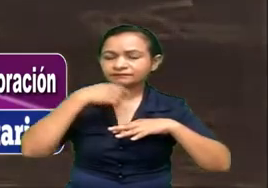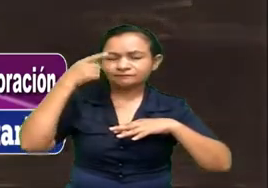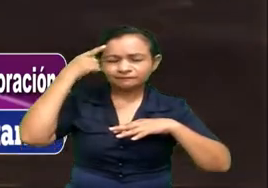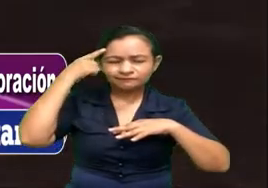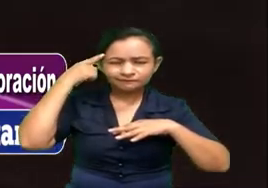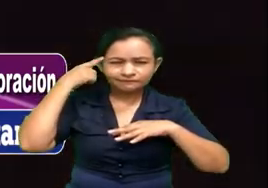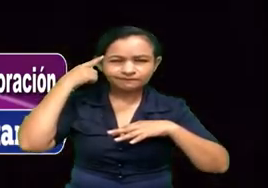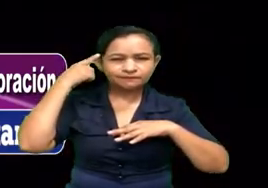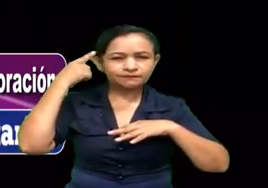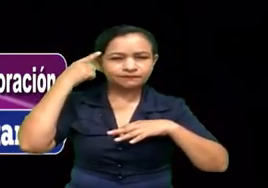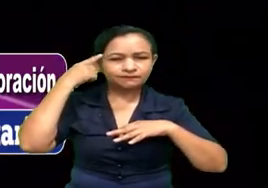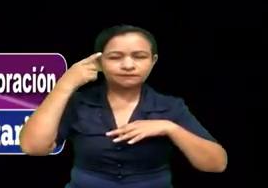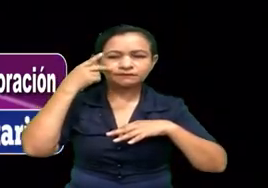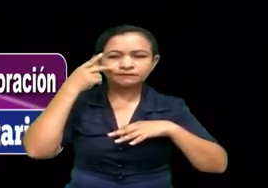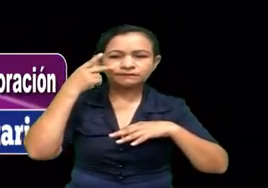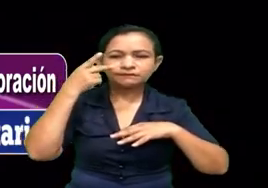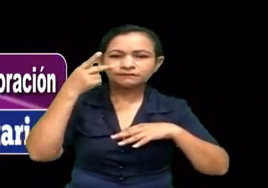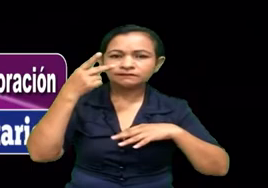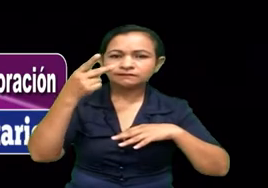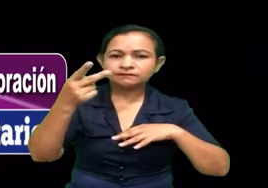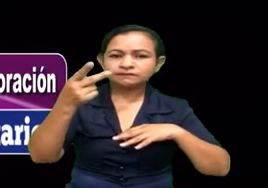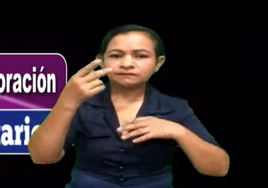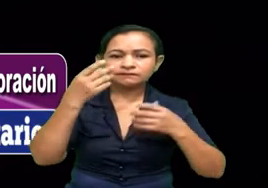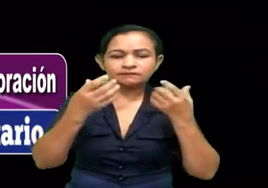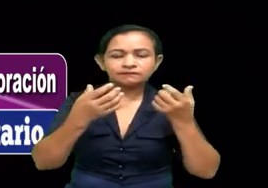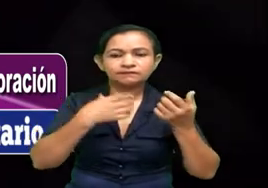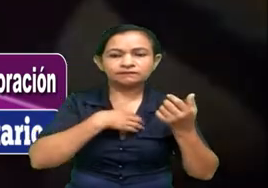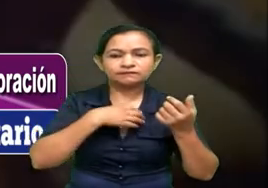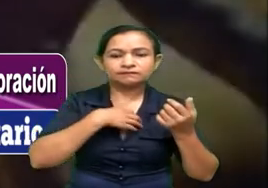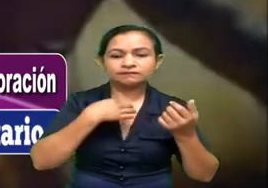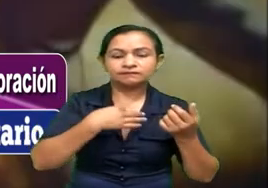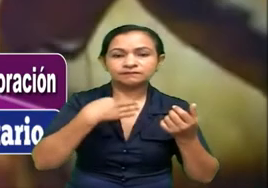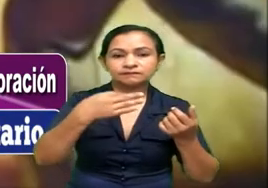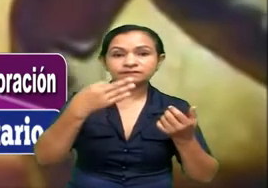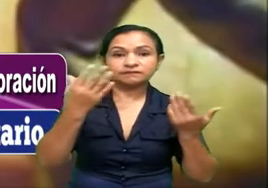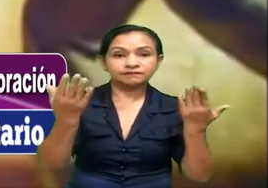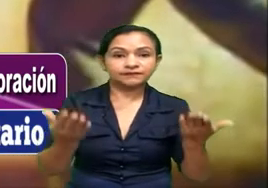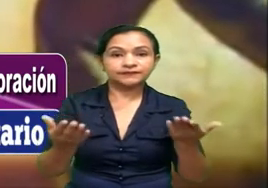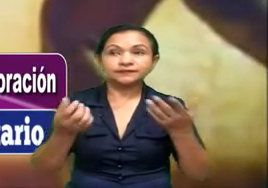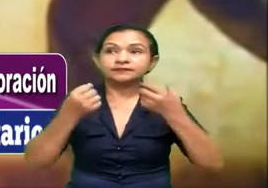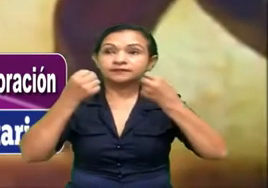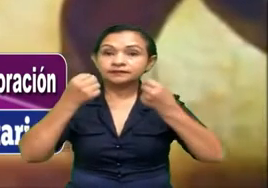una visión fanática de su destino manifiesto. Y él,